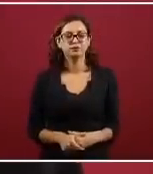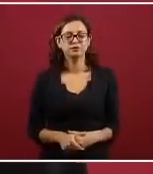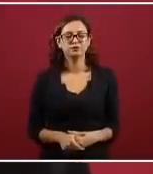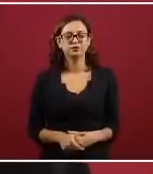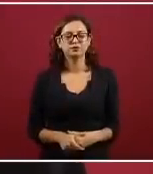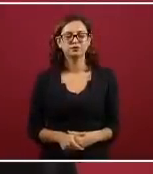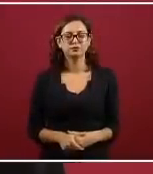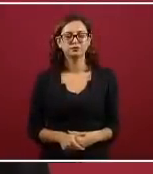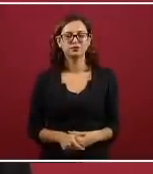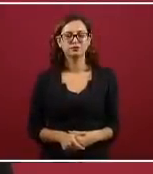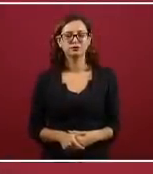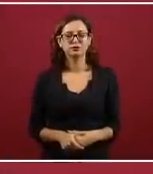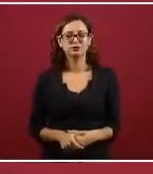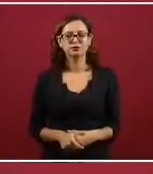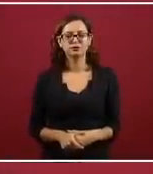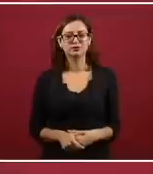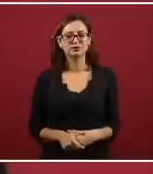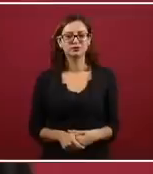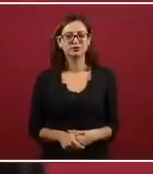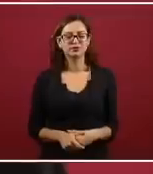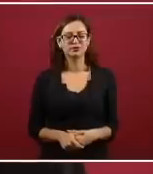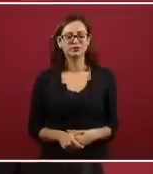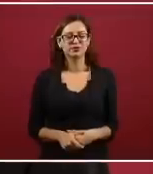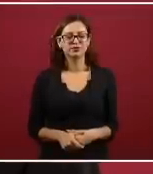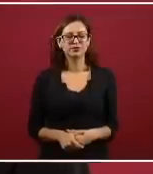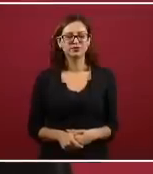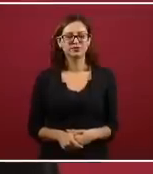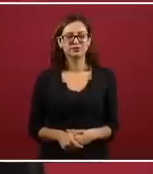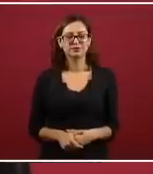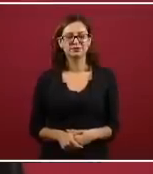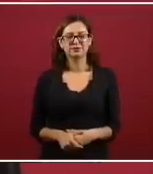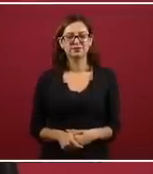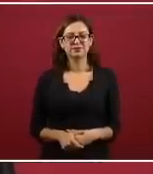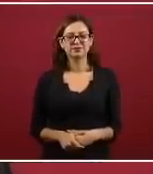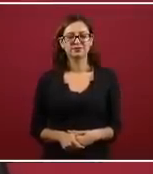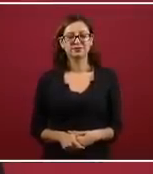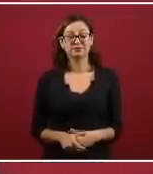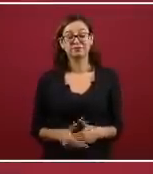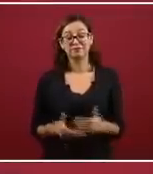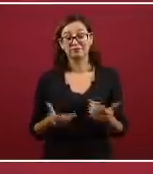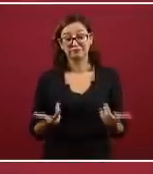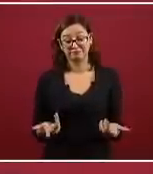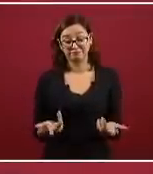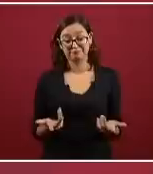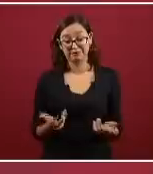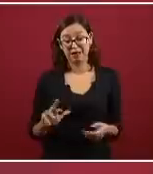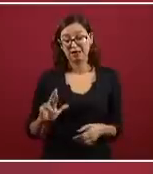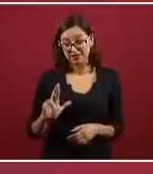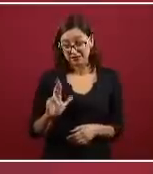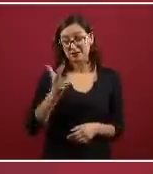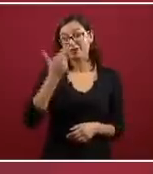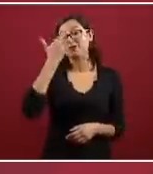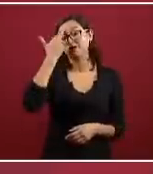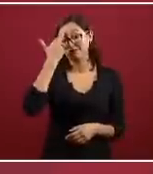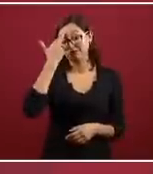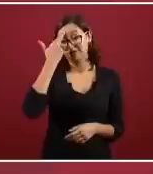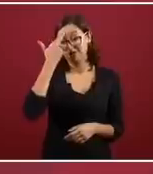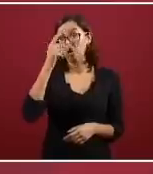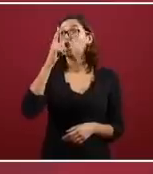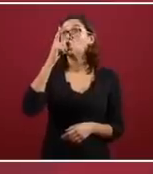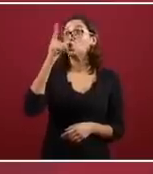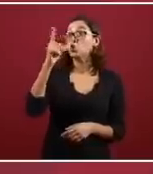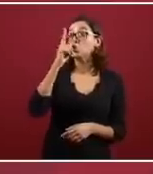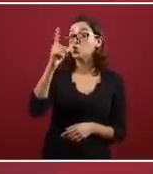No olvidemos que la mayor parte de la energía eléctrica se produce con